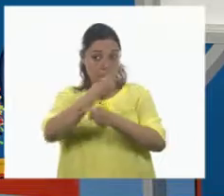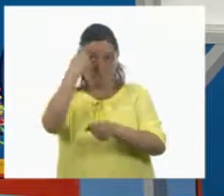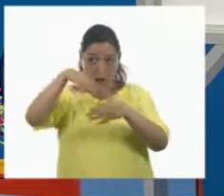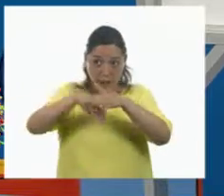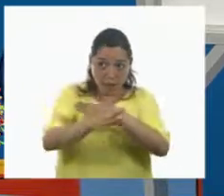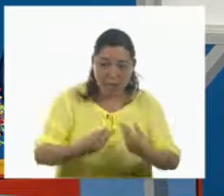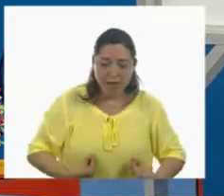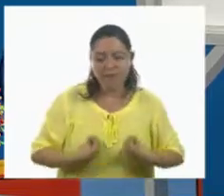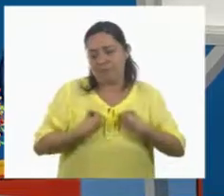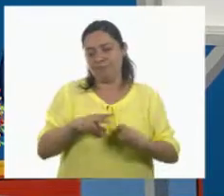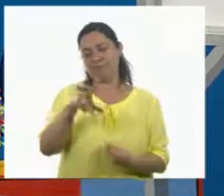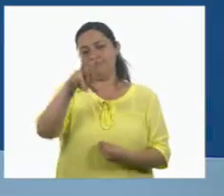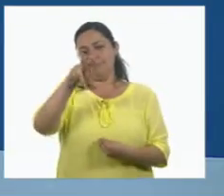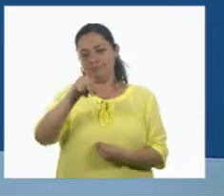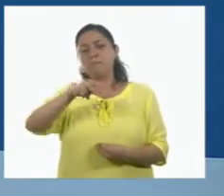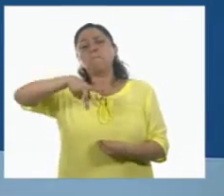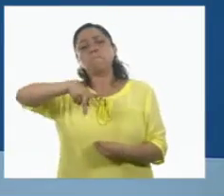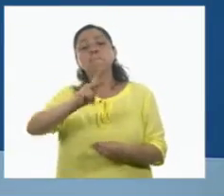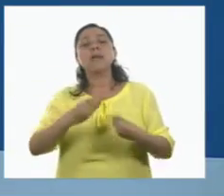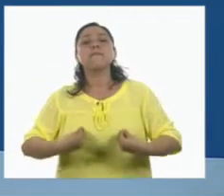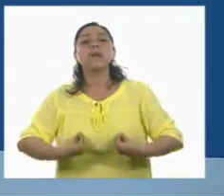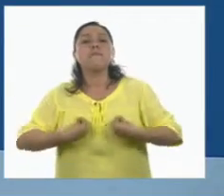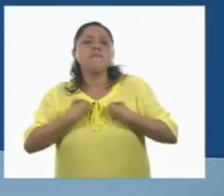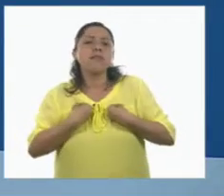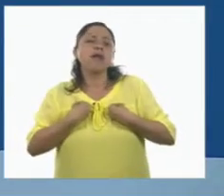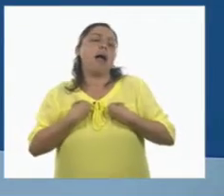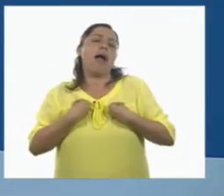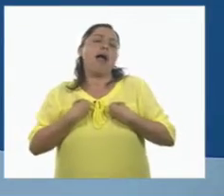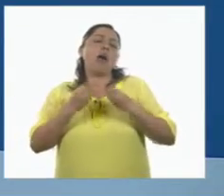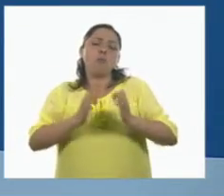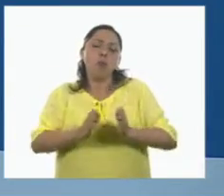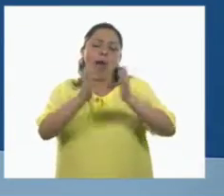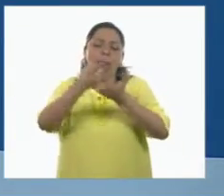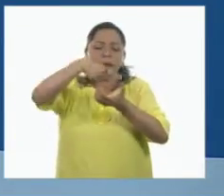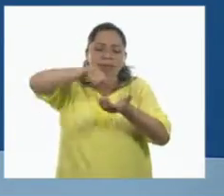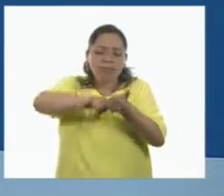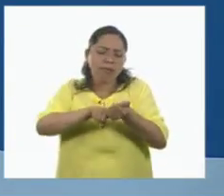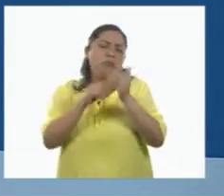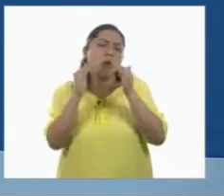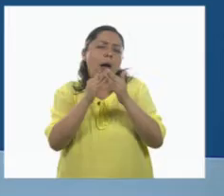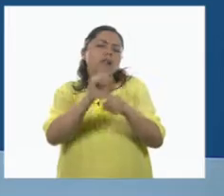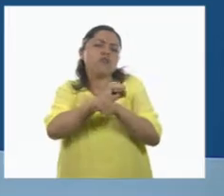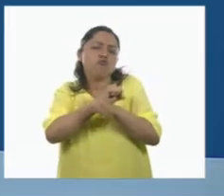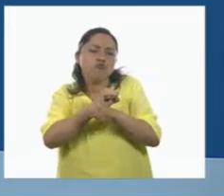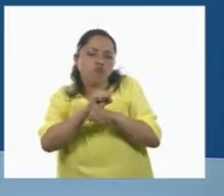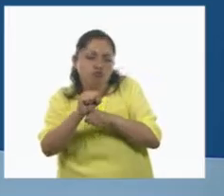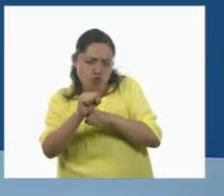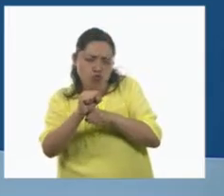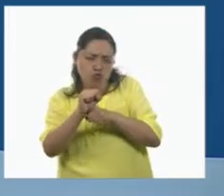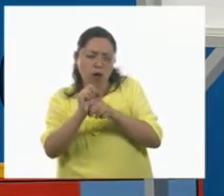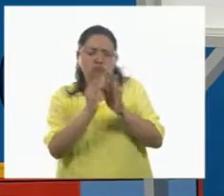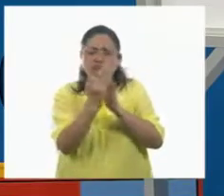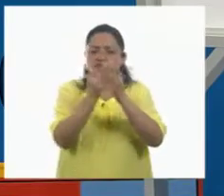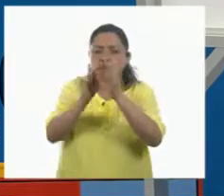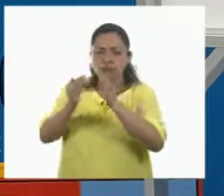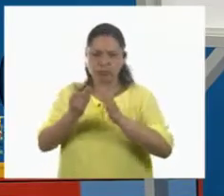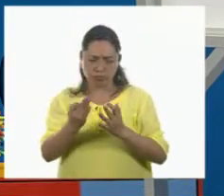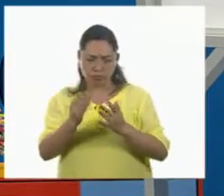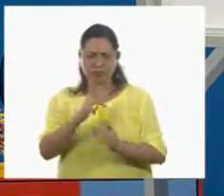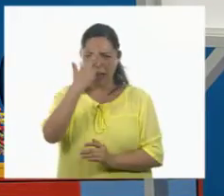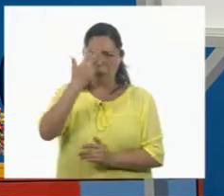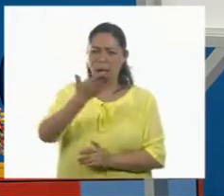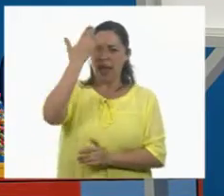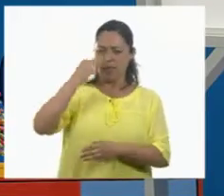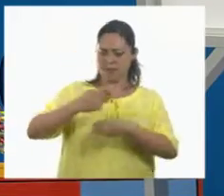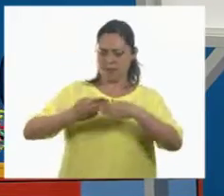vivía en vecindades o en casas muy sencillas. ¿Te acuerdas de algunos materiales de los que estaban